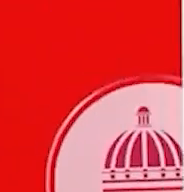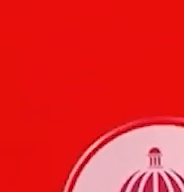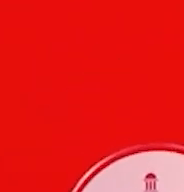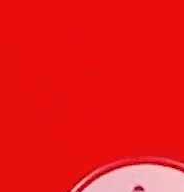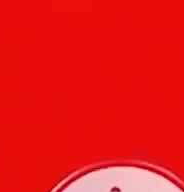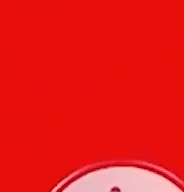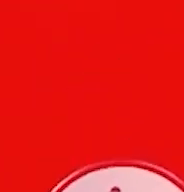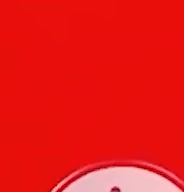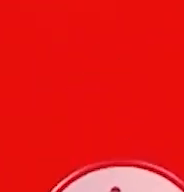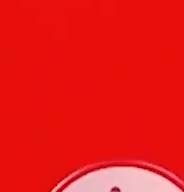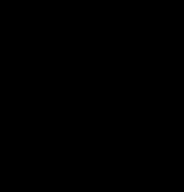subimos en esta plataforma